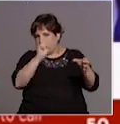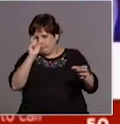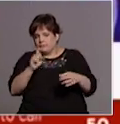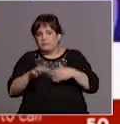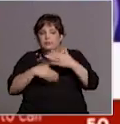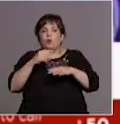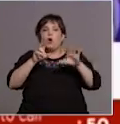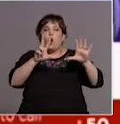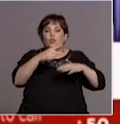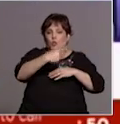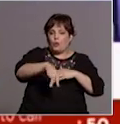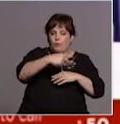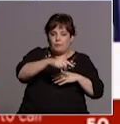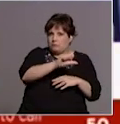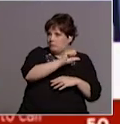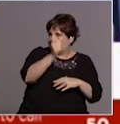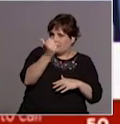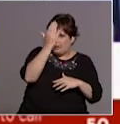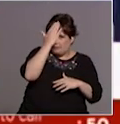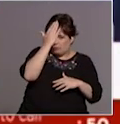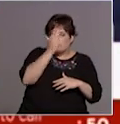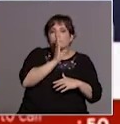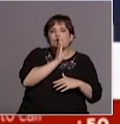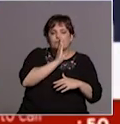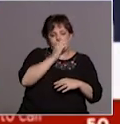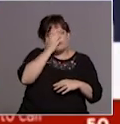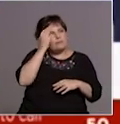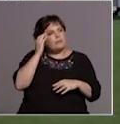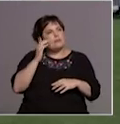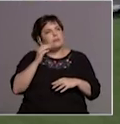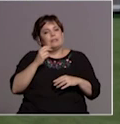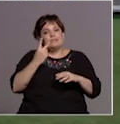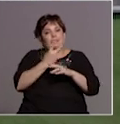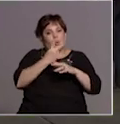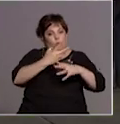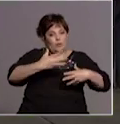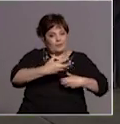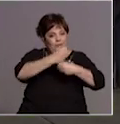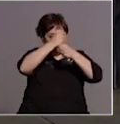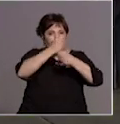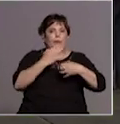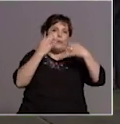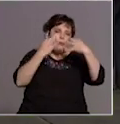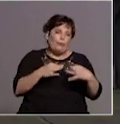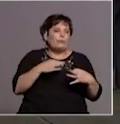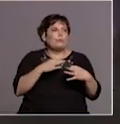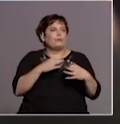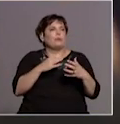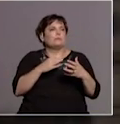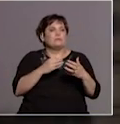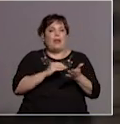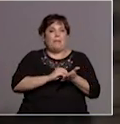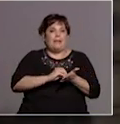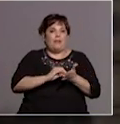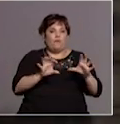noviembre donald trump triunfo en las elecciones de eeuu el segundo aniversario de su mandato lo encuentra con la cuarta parte de la